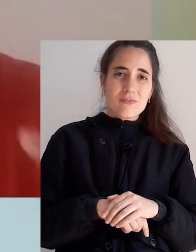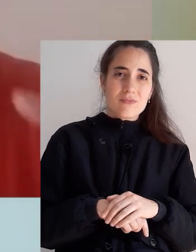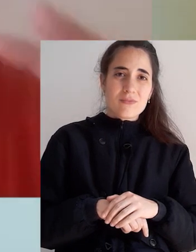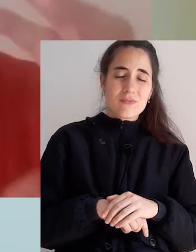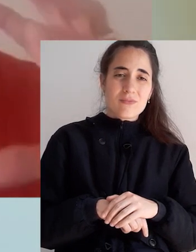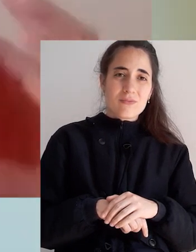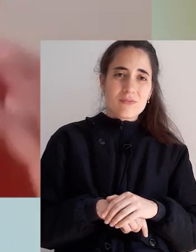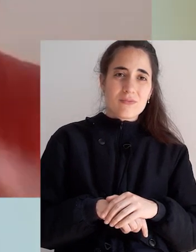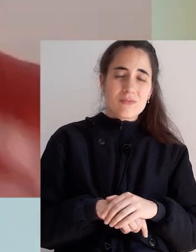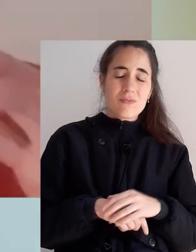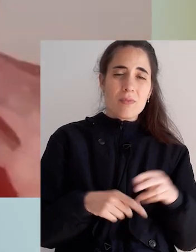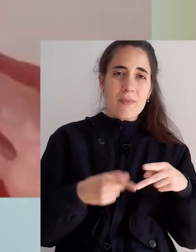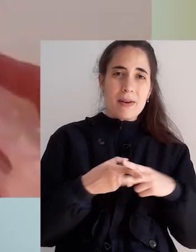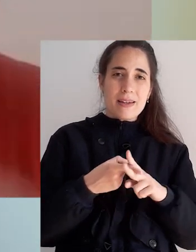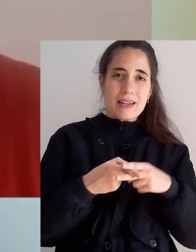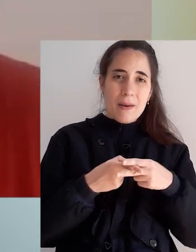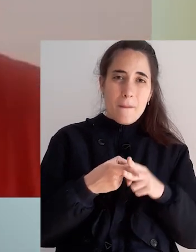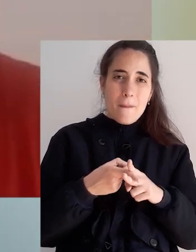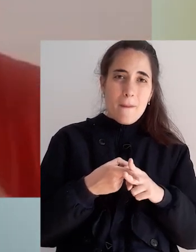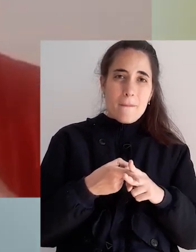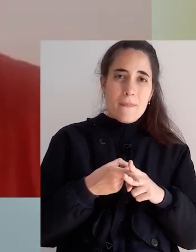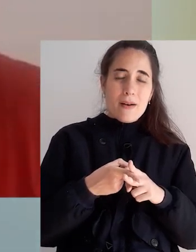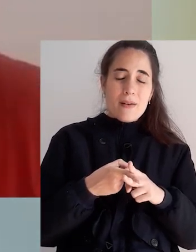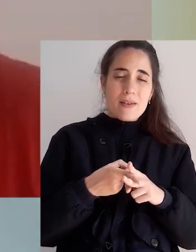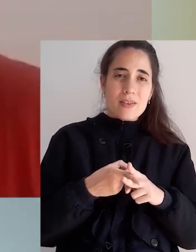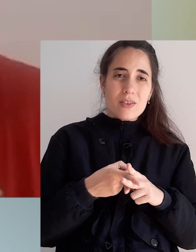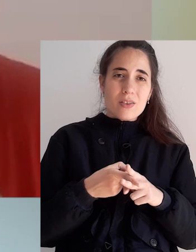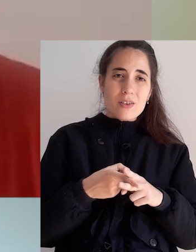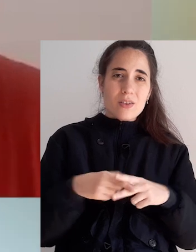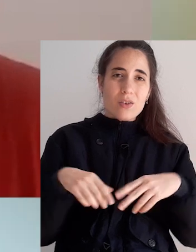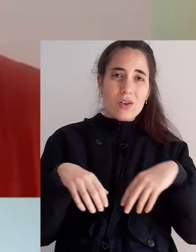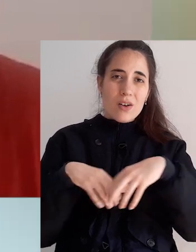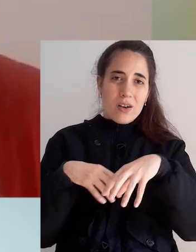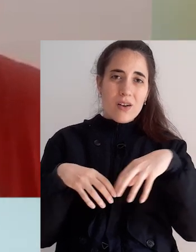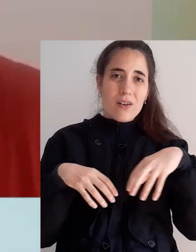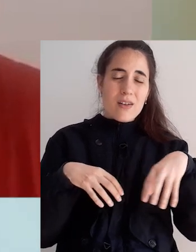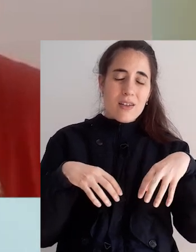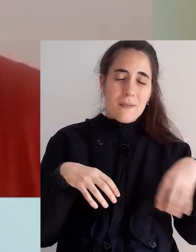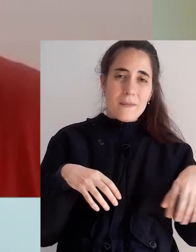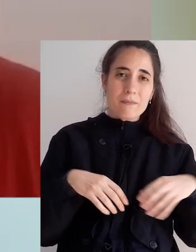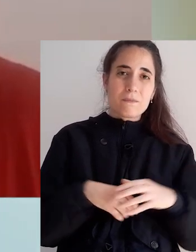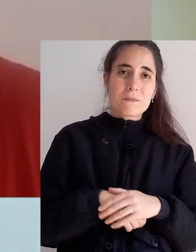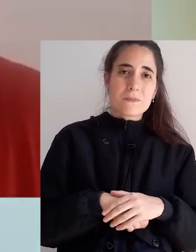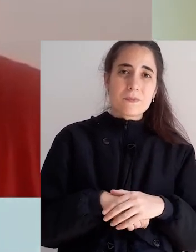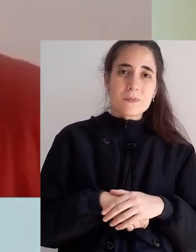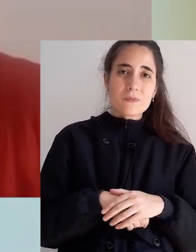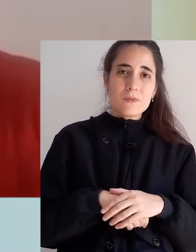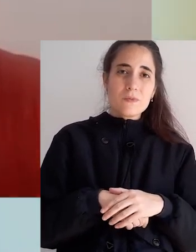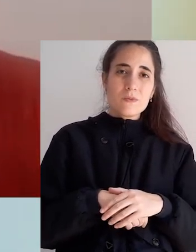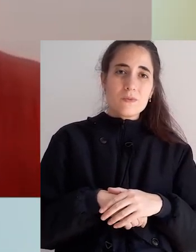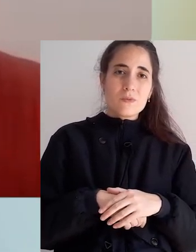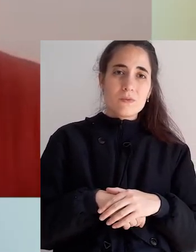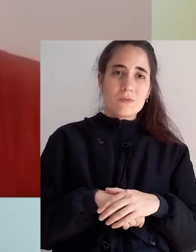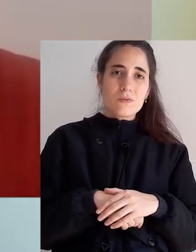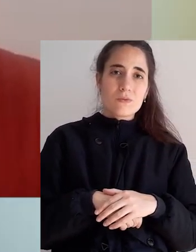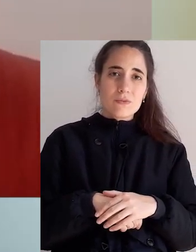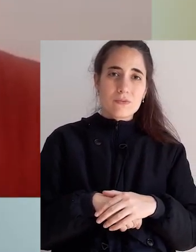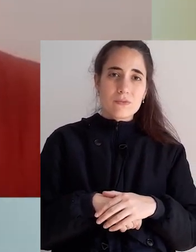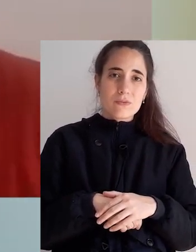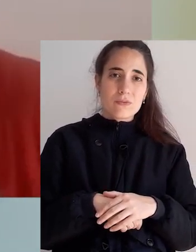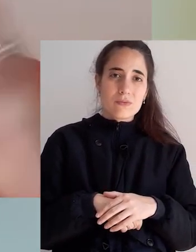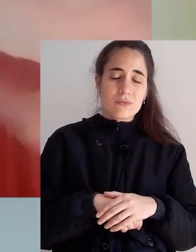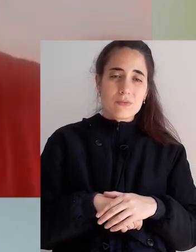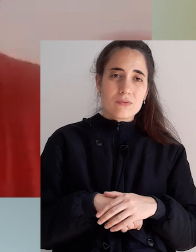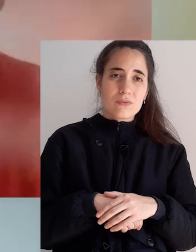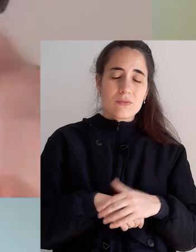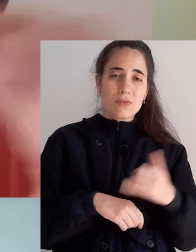la figura del asistente personal para las personas con discapacidad que así lo requieran. Y por